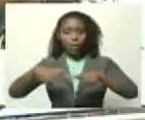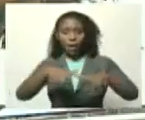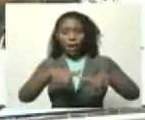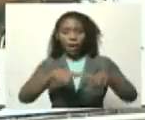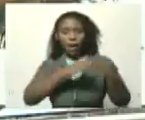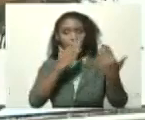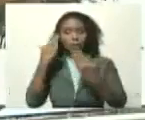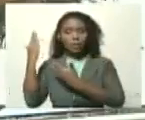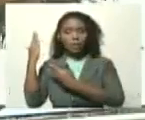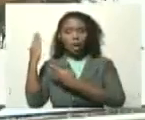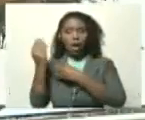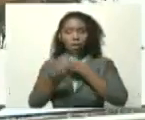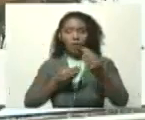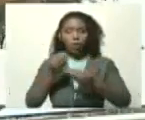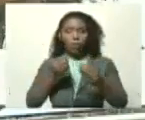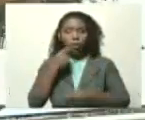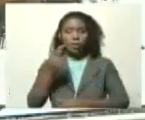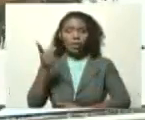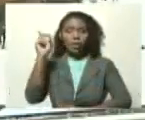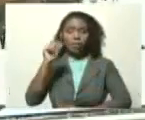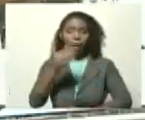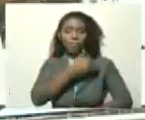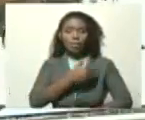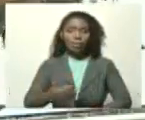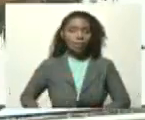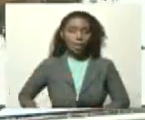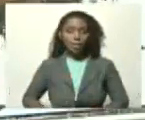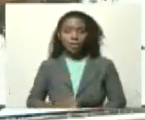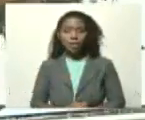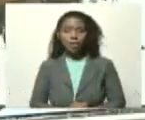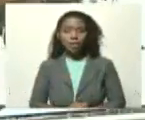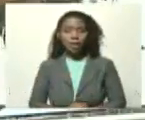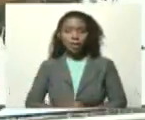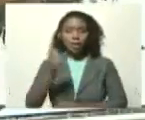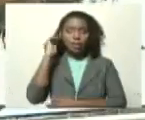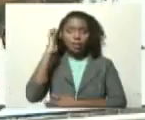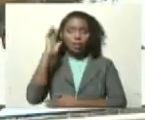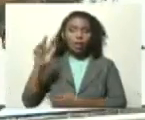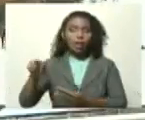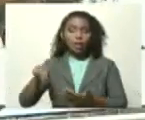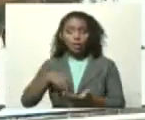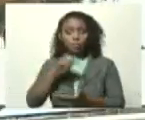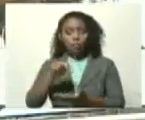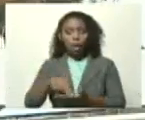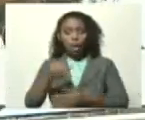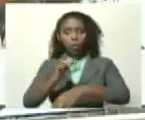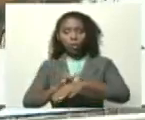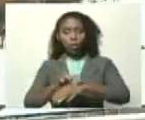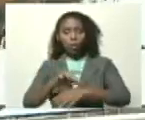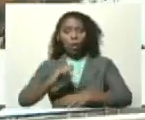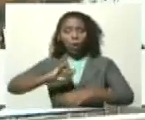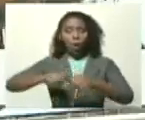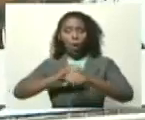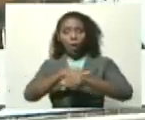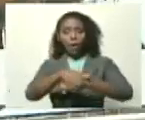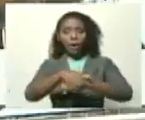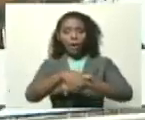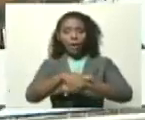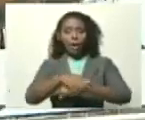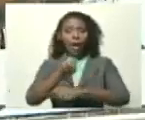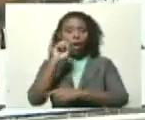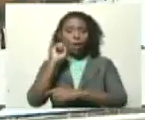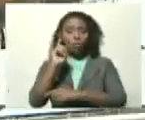así como lo decía también el presidente del Parlamento venezolano, el doctor Jorge Rodríguez, en